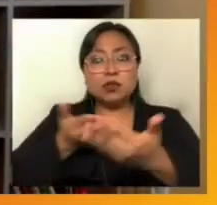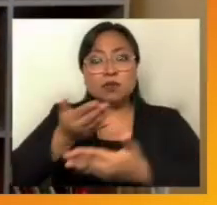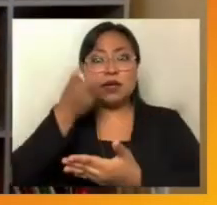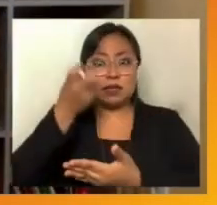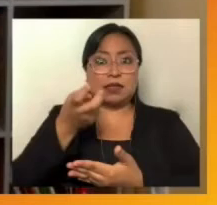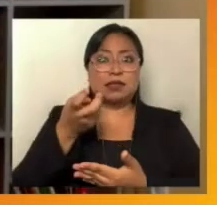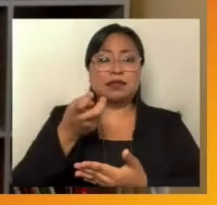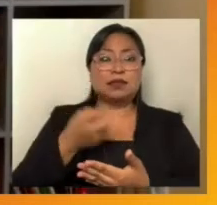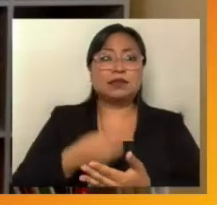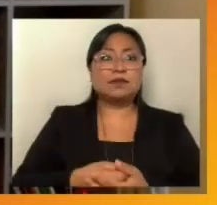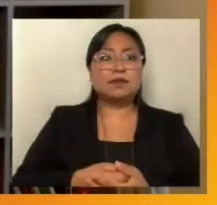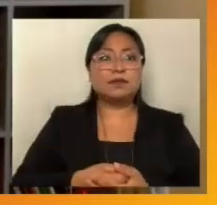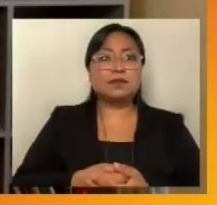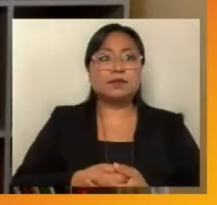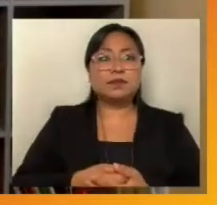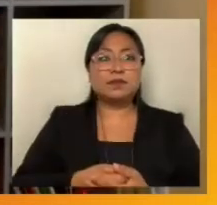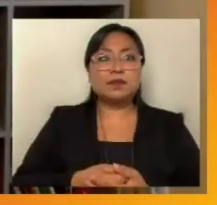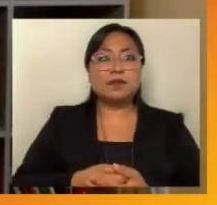Y